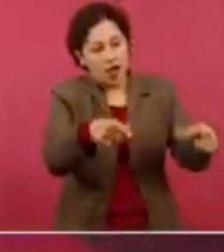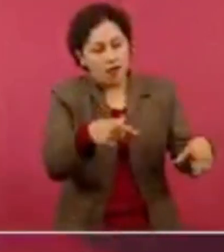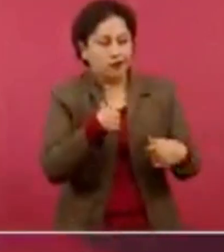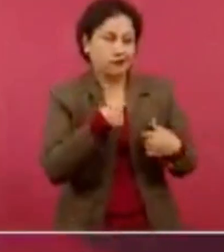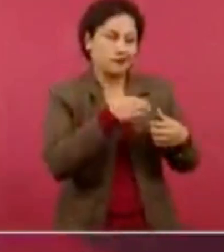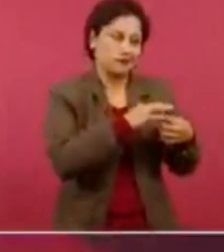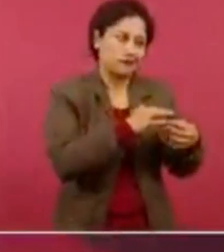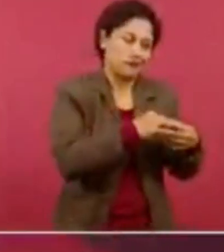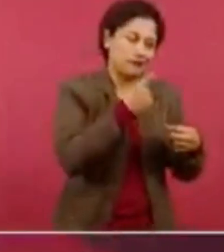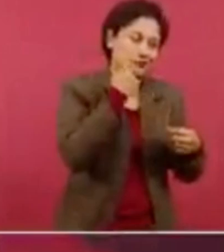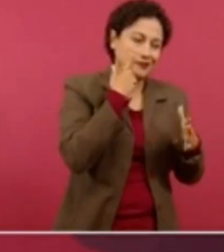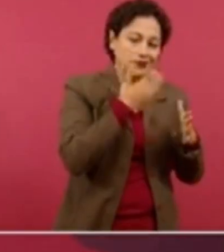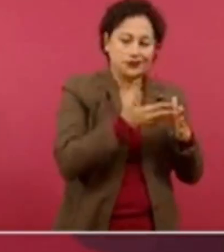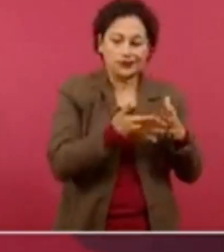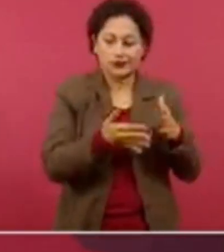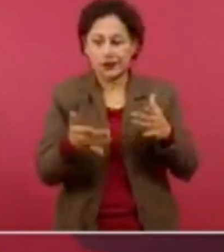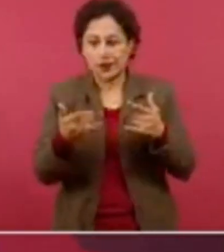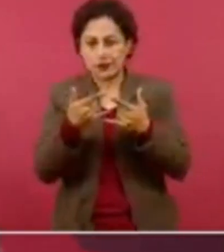habían